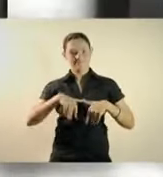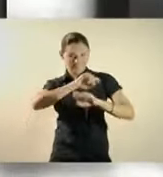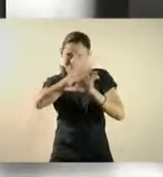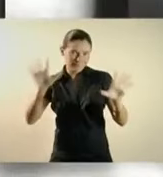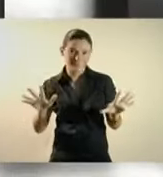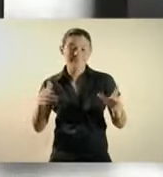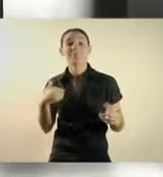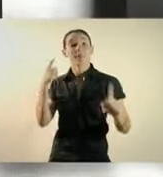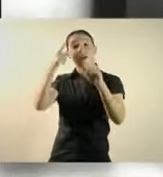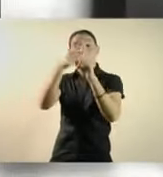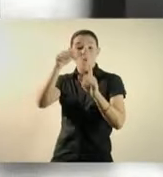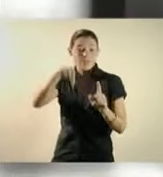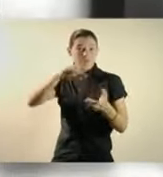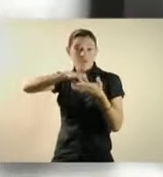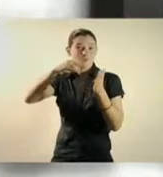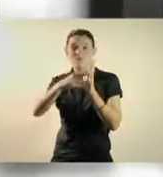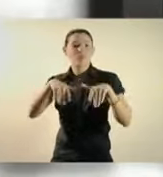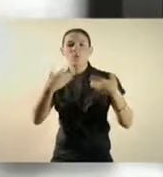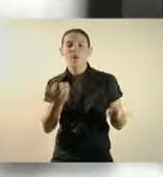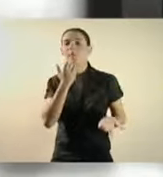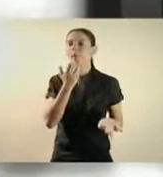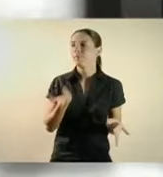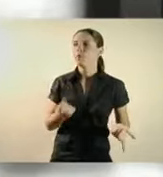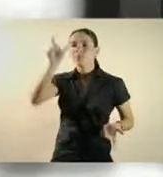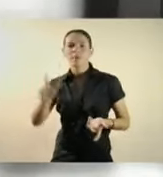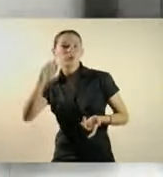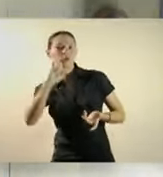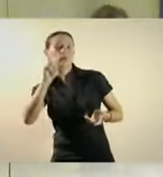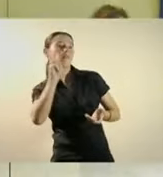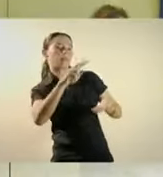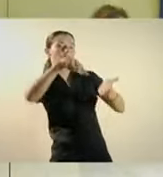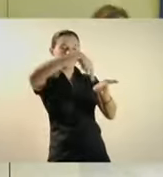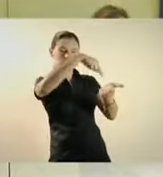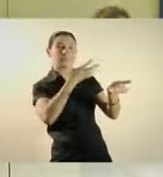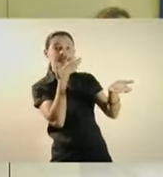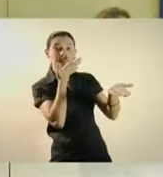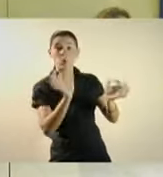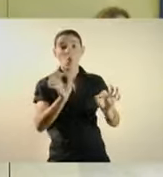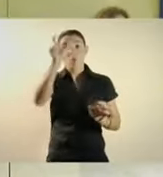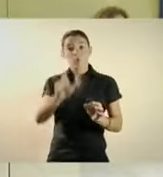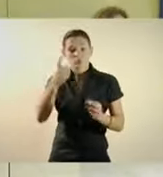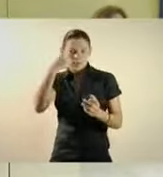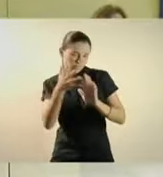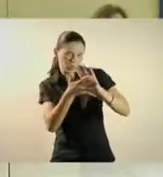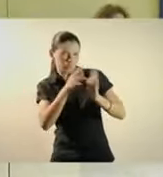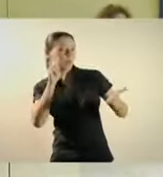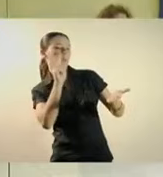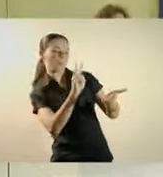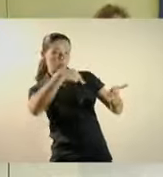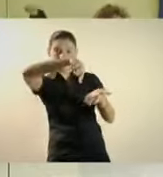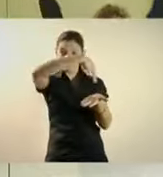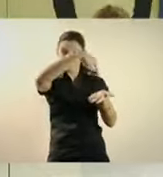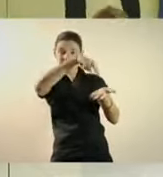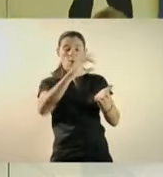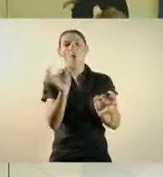Mi objetivo en este proyecto es que, por ejemplo, si una persona sorda ve el signo de dancing, o una persona que sabe lengua de signos, o